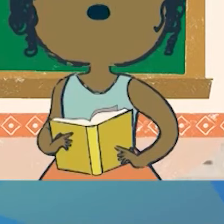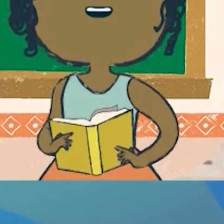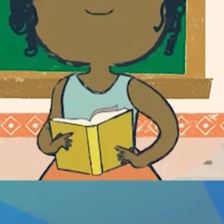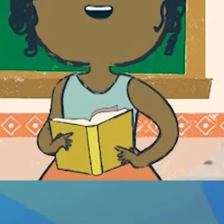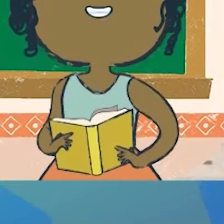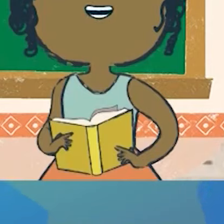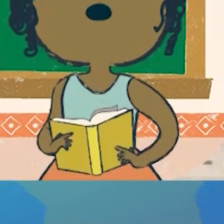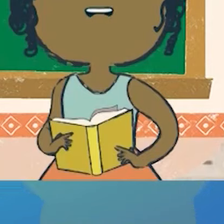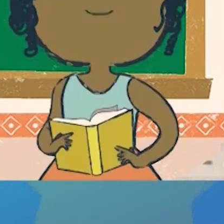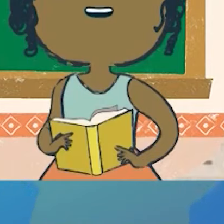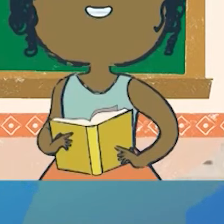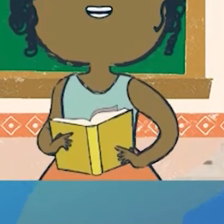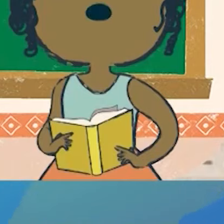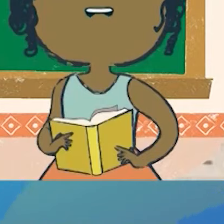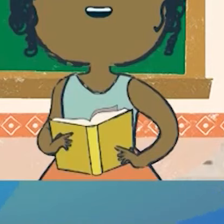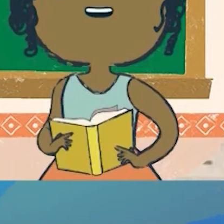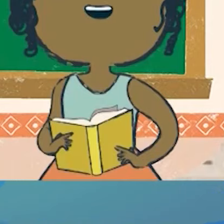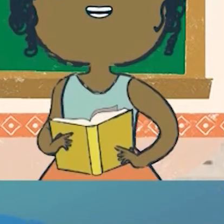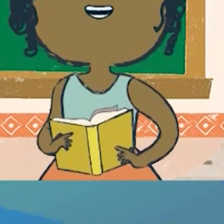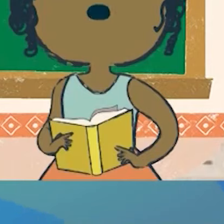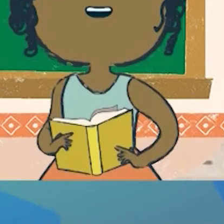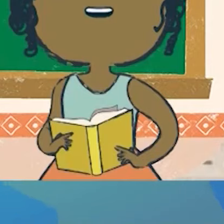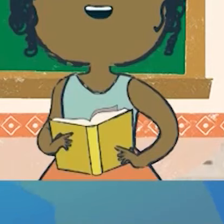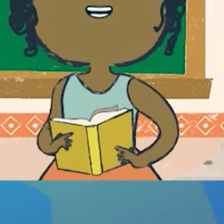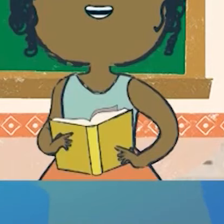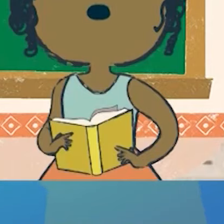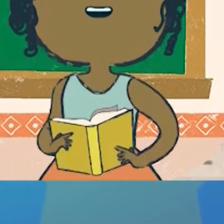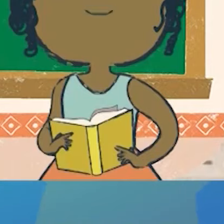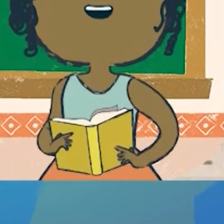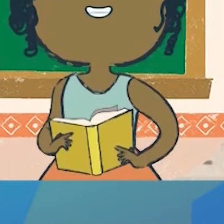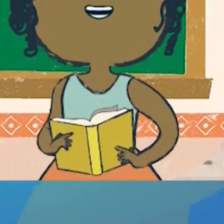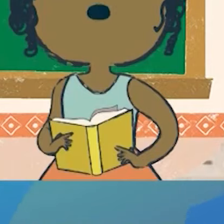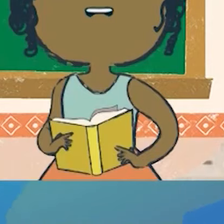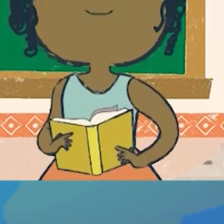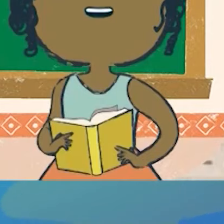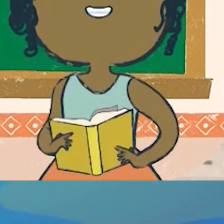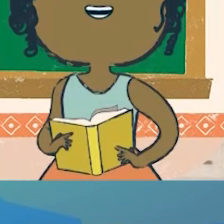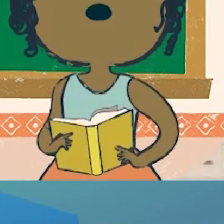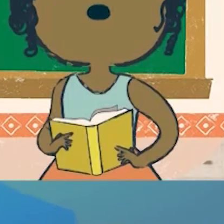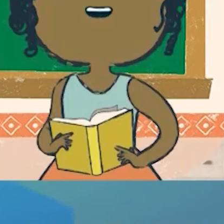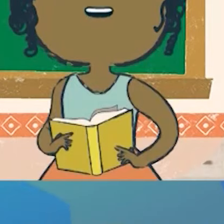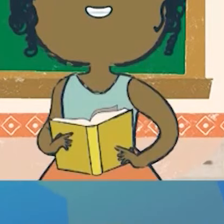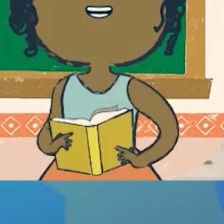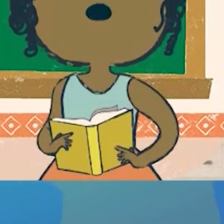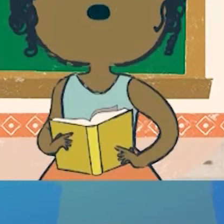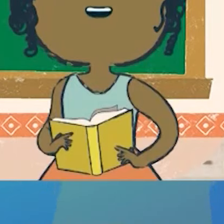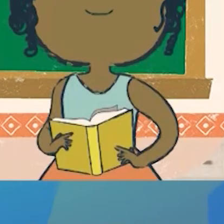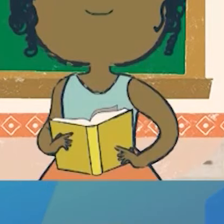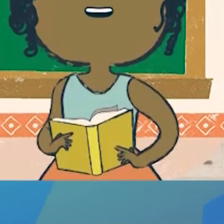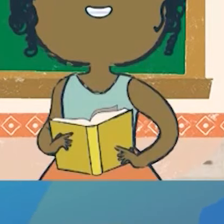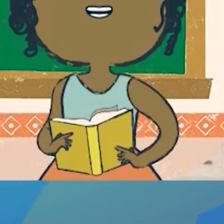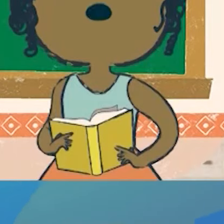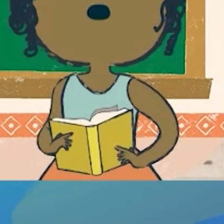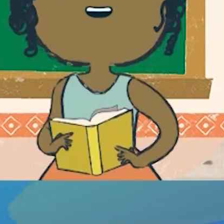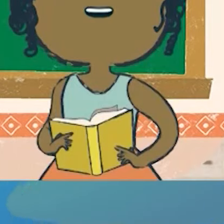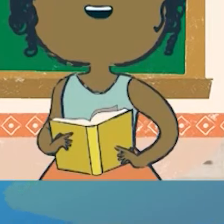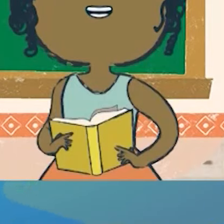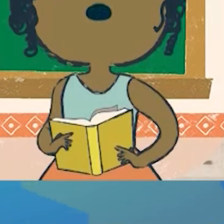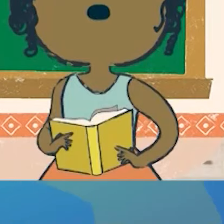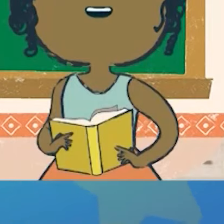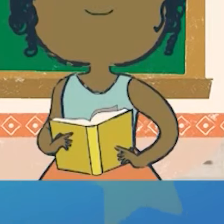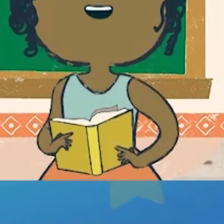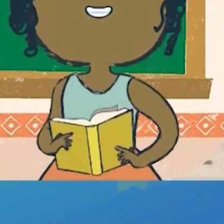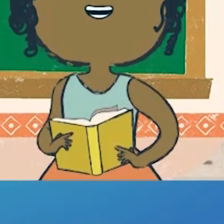Para vivir de forma saludable, es importante que mantengamos la higiene, especialmente de las manos y los pies. Antes de comer